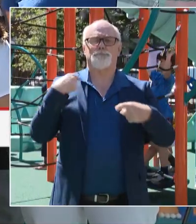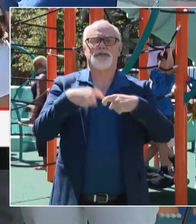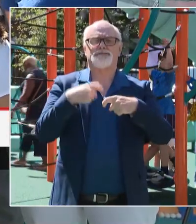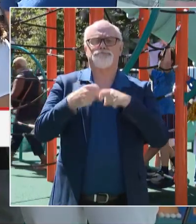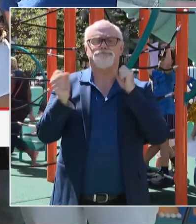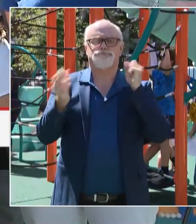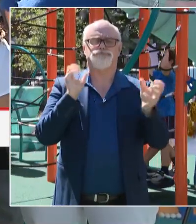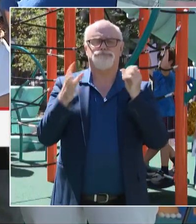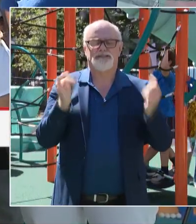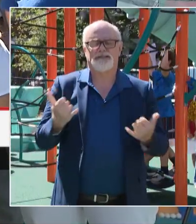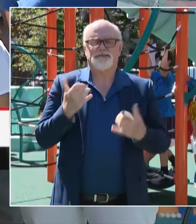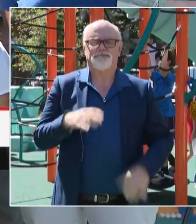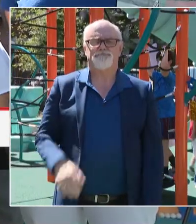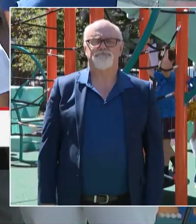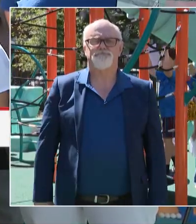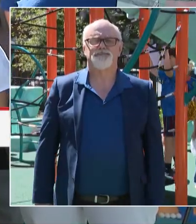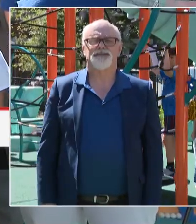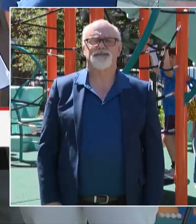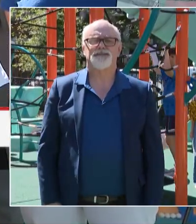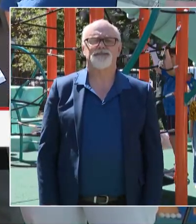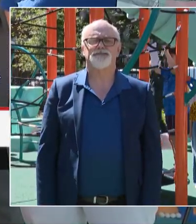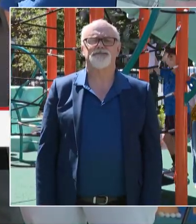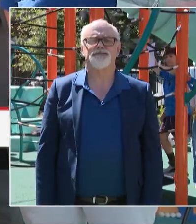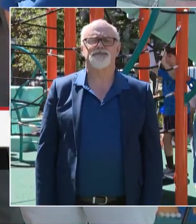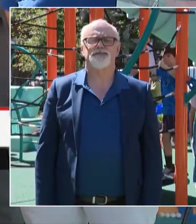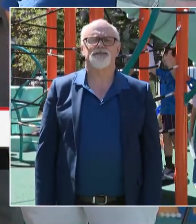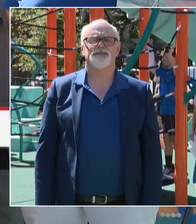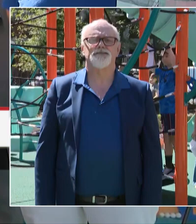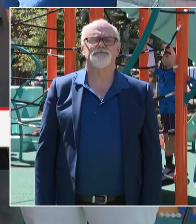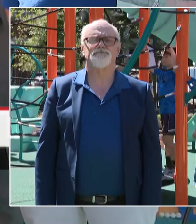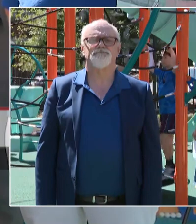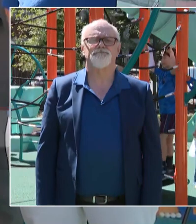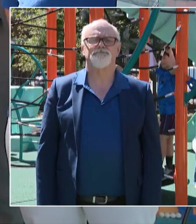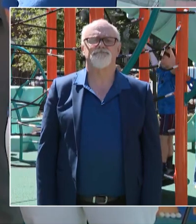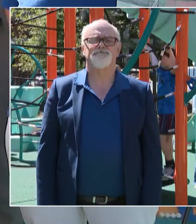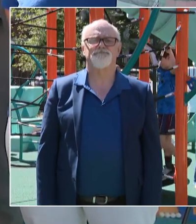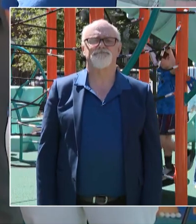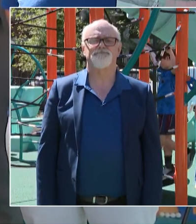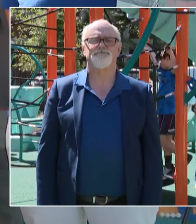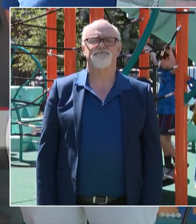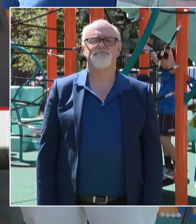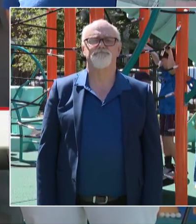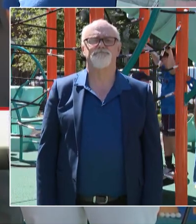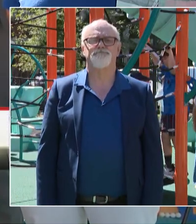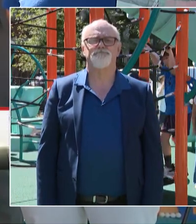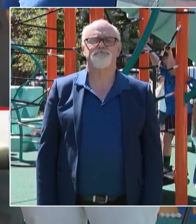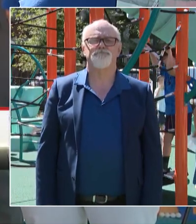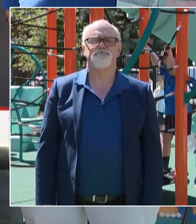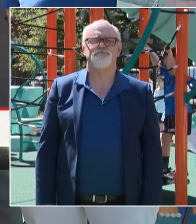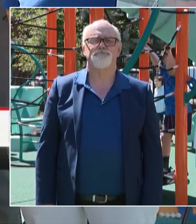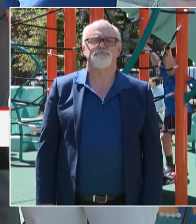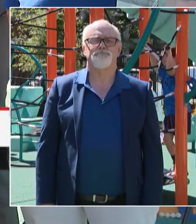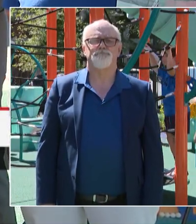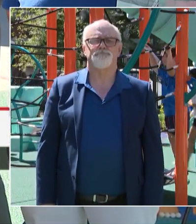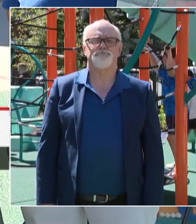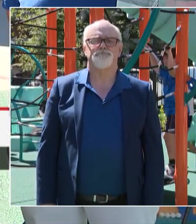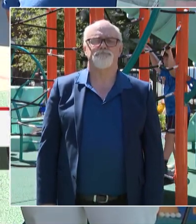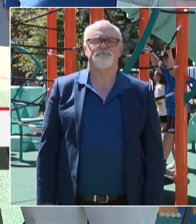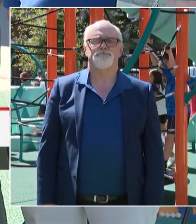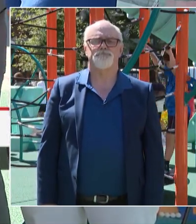directora, continuando el legado histórico de la primera escuela bilingüe del nordeste del país,